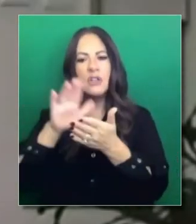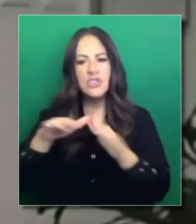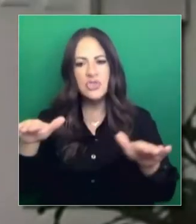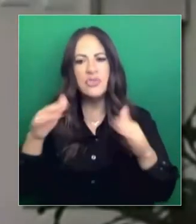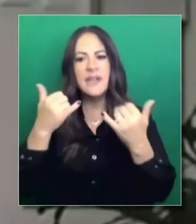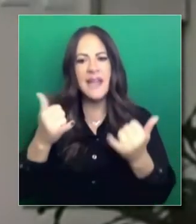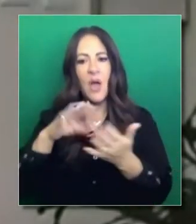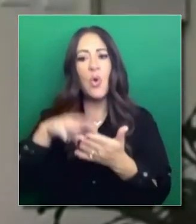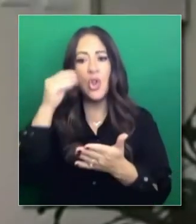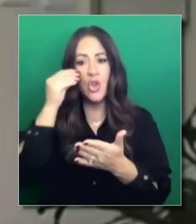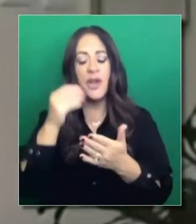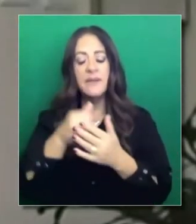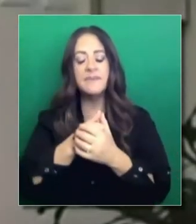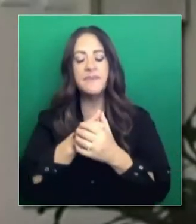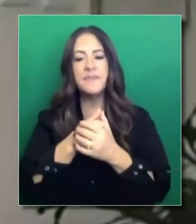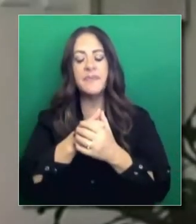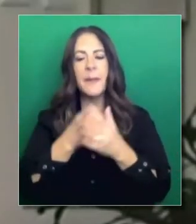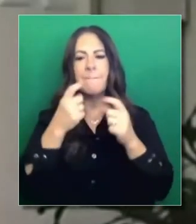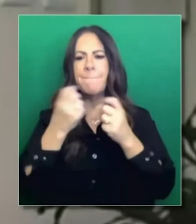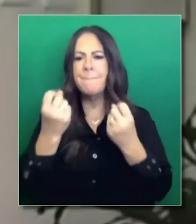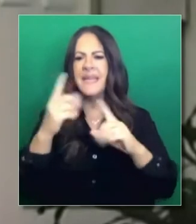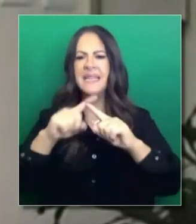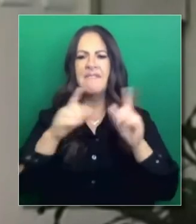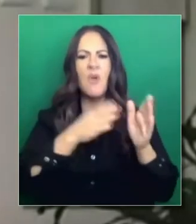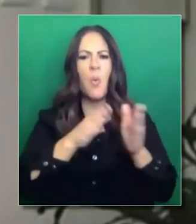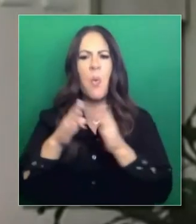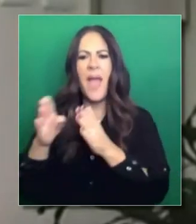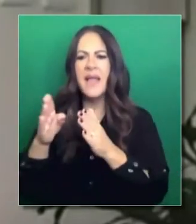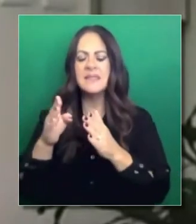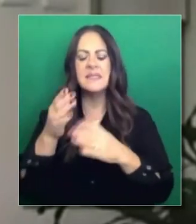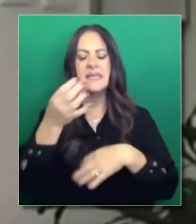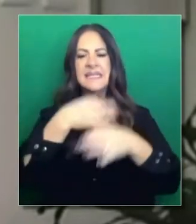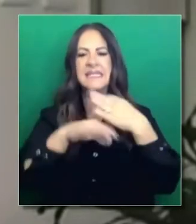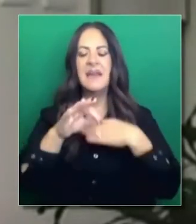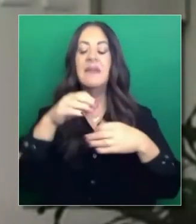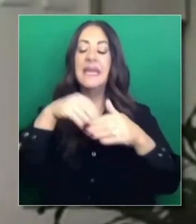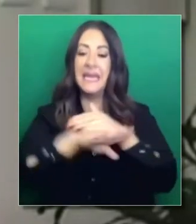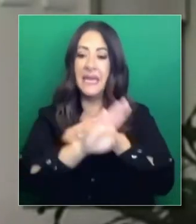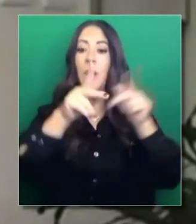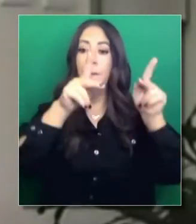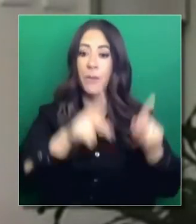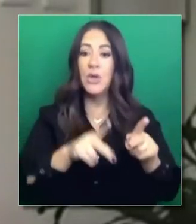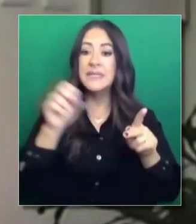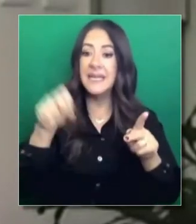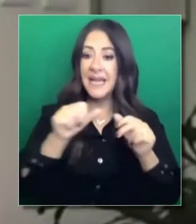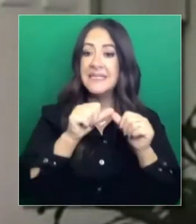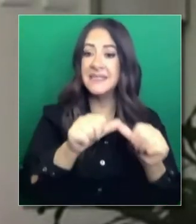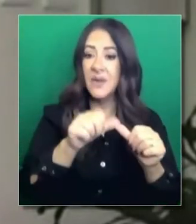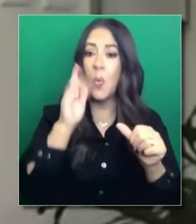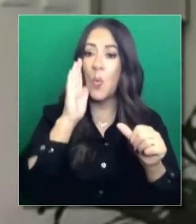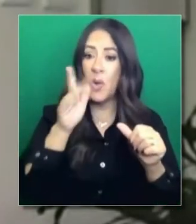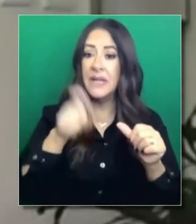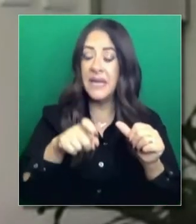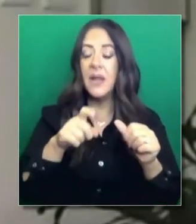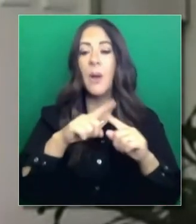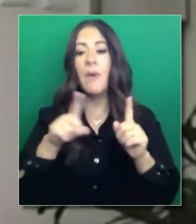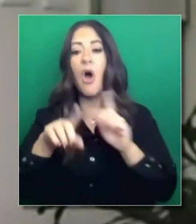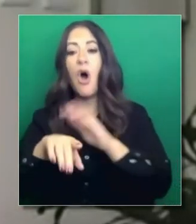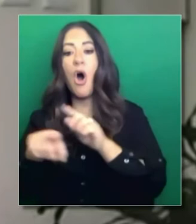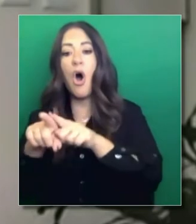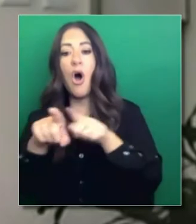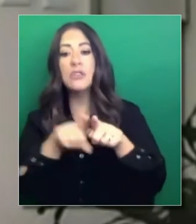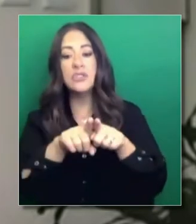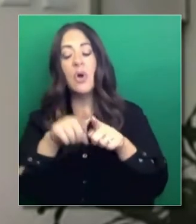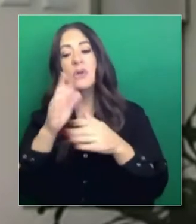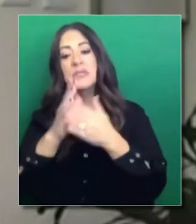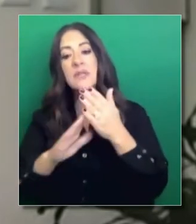para que todos los niños estén aprendiendo, aquellos que están presentes y aquellos que